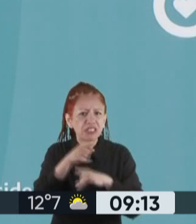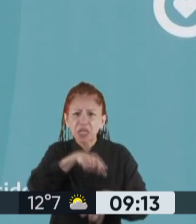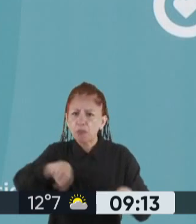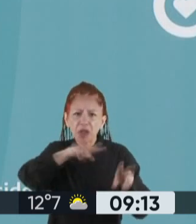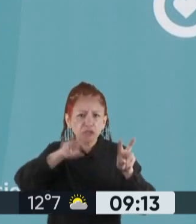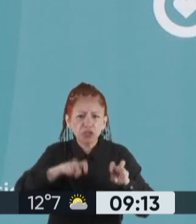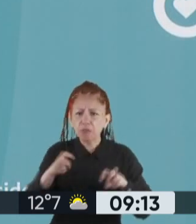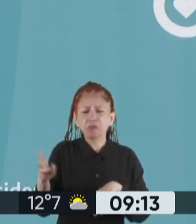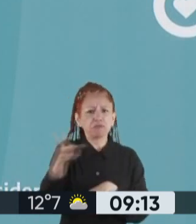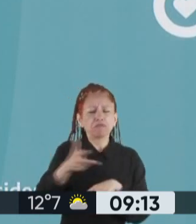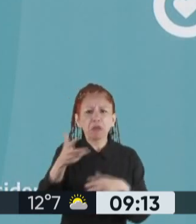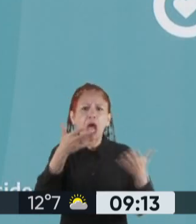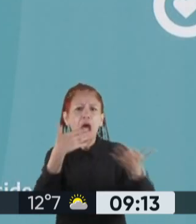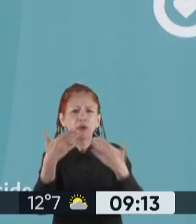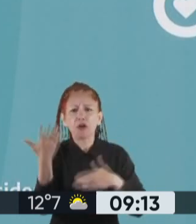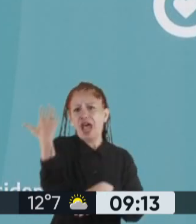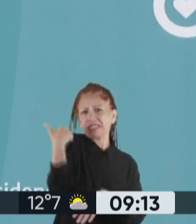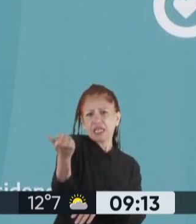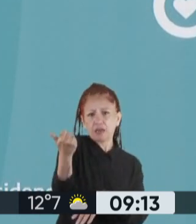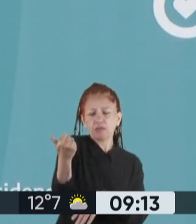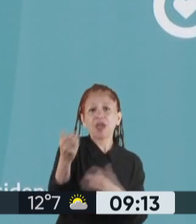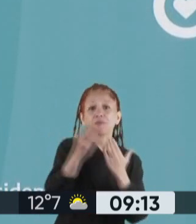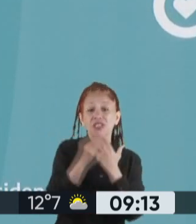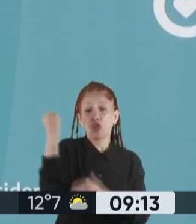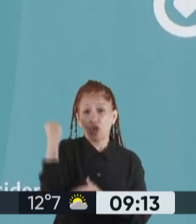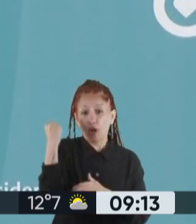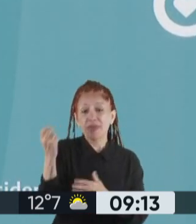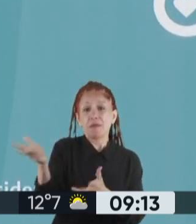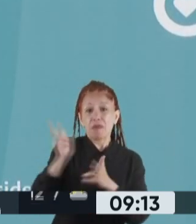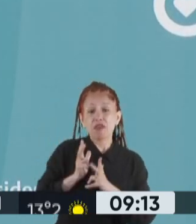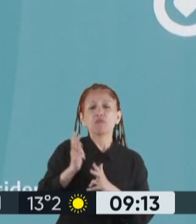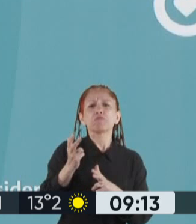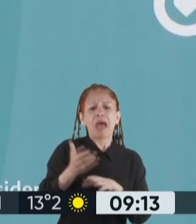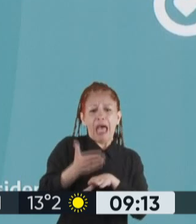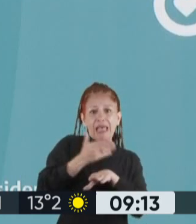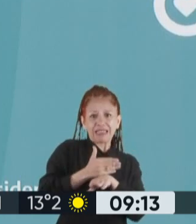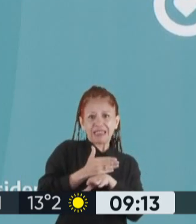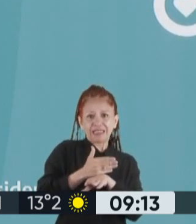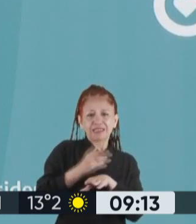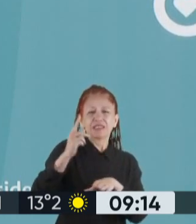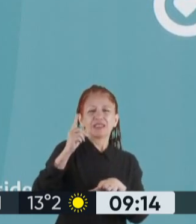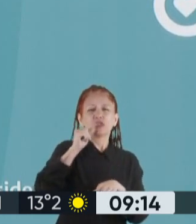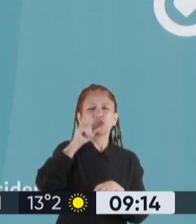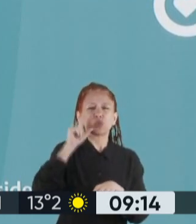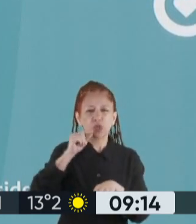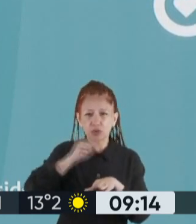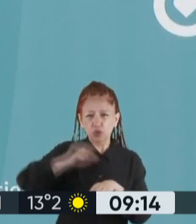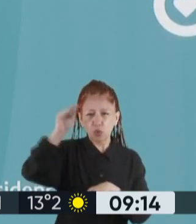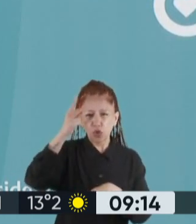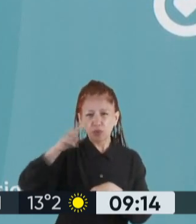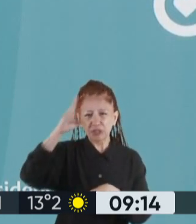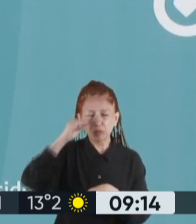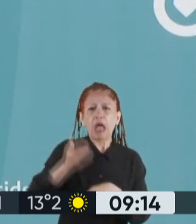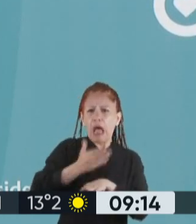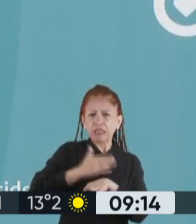Economía habían conversado ayer, me dice el ministro de Economía, antes y después de este tuit, en este mismo sentido. Por